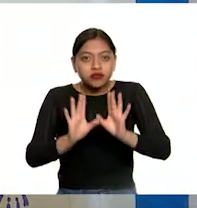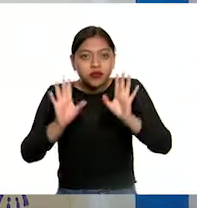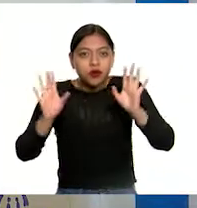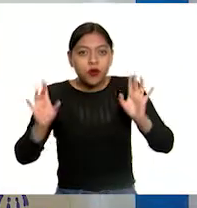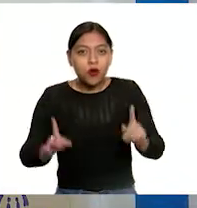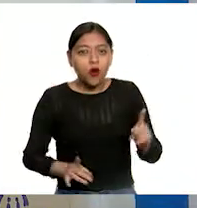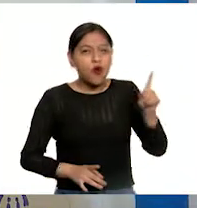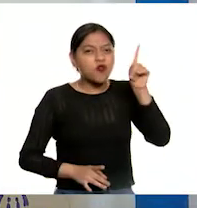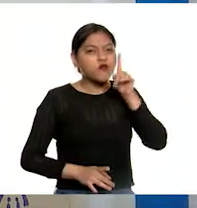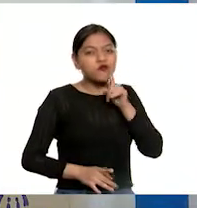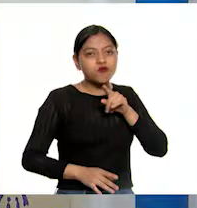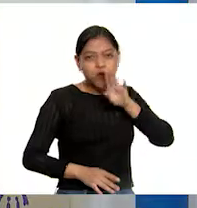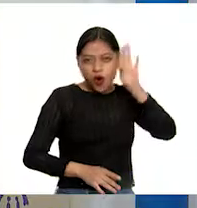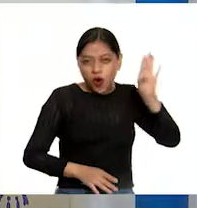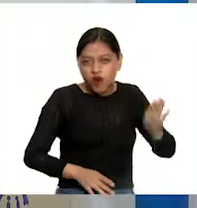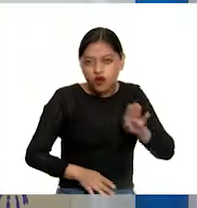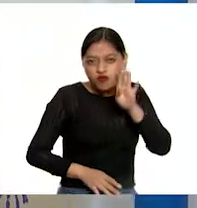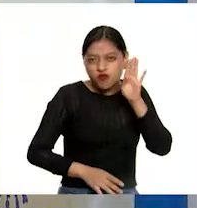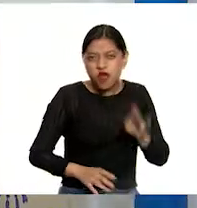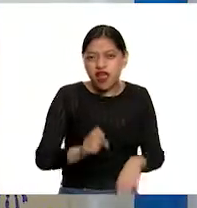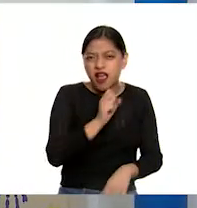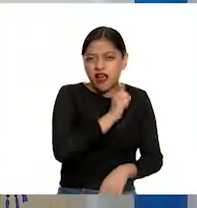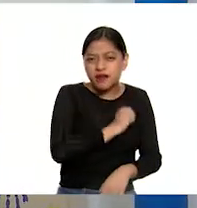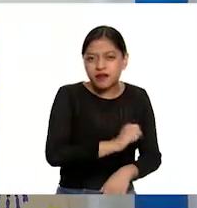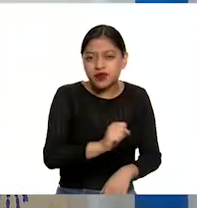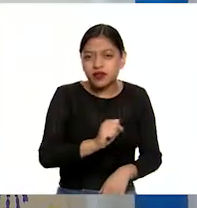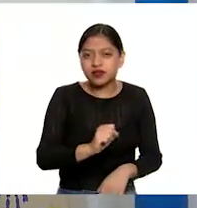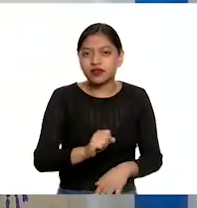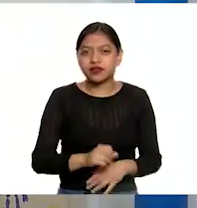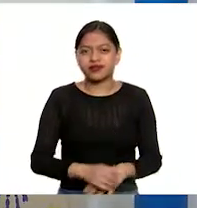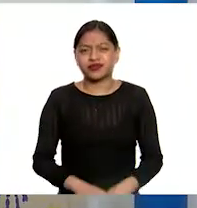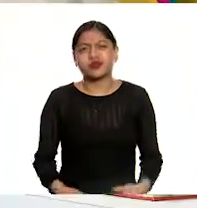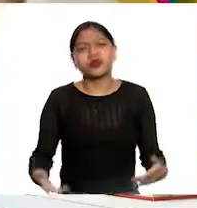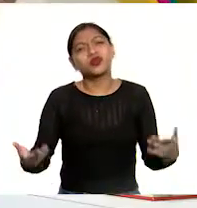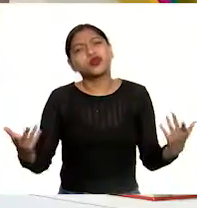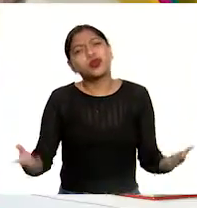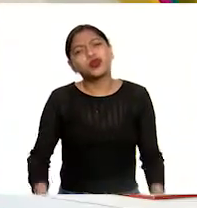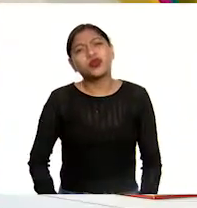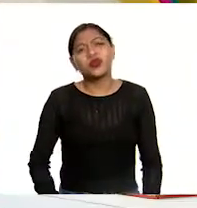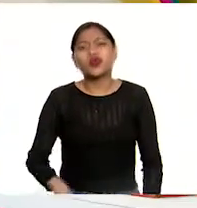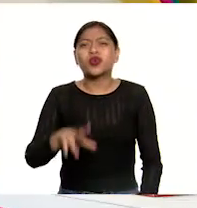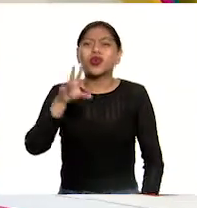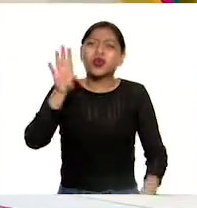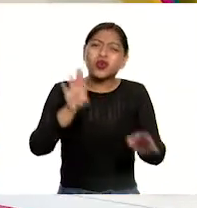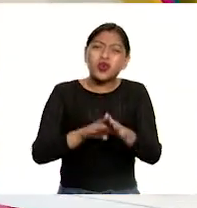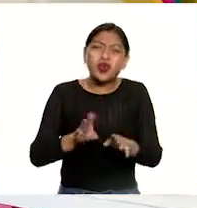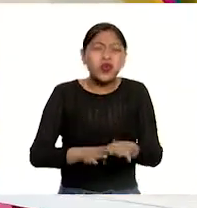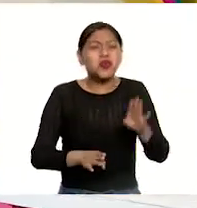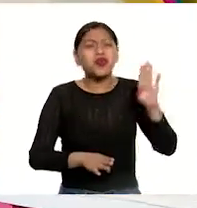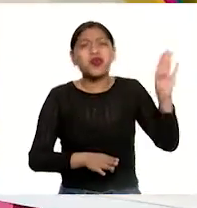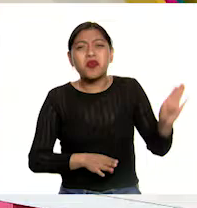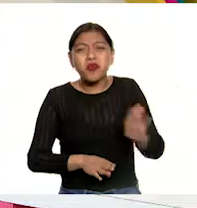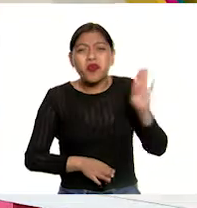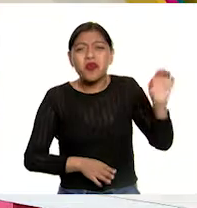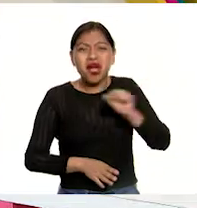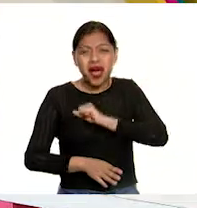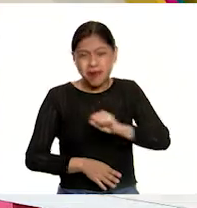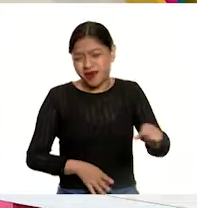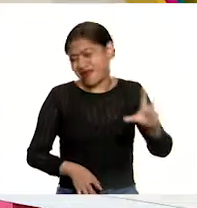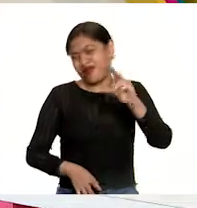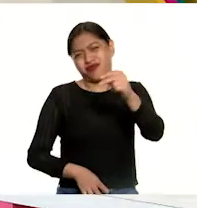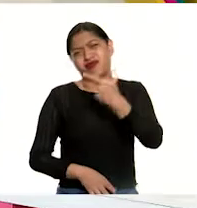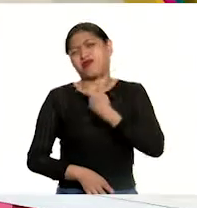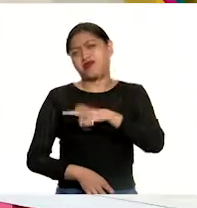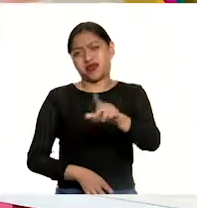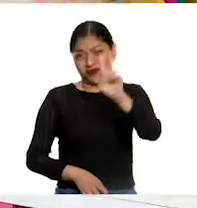bruja malvada la encerró No, maestra, ¿cómo que la encerró una bruja malvada? Eso no nos gusta tampoco,